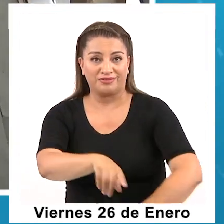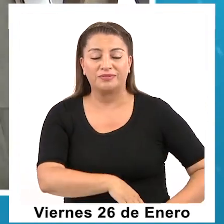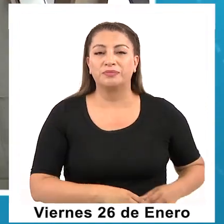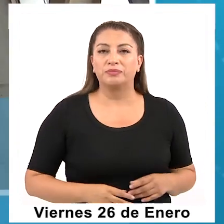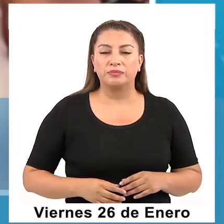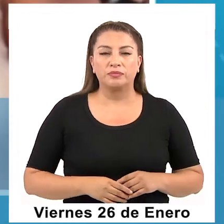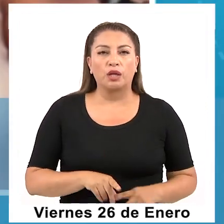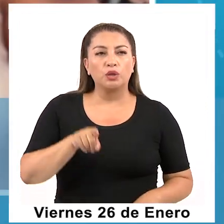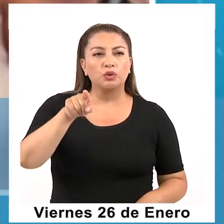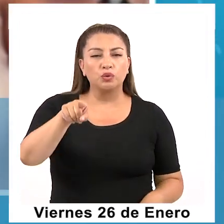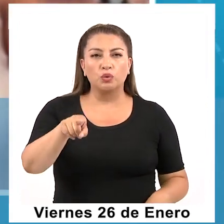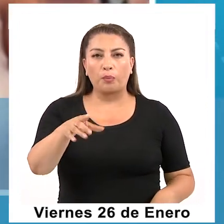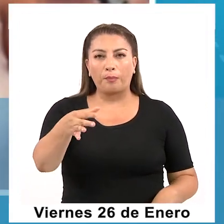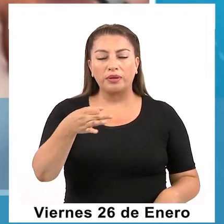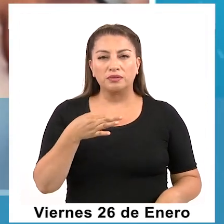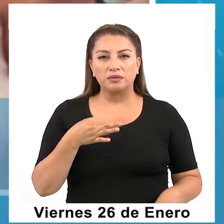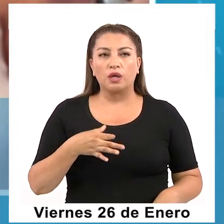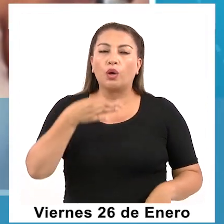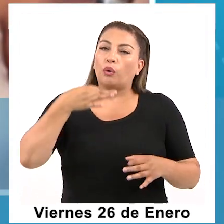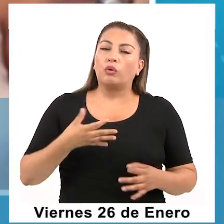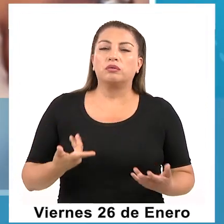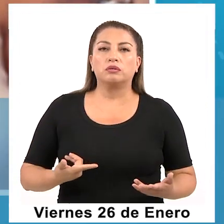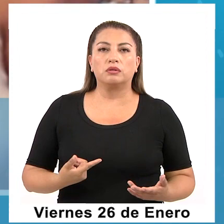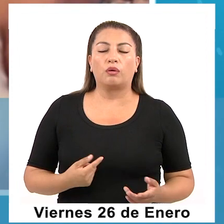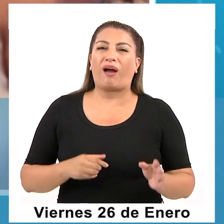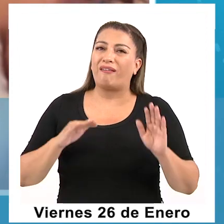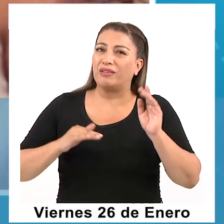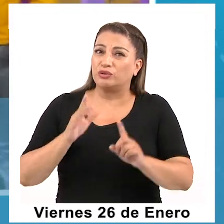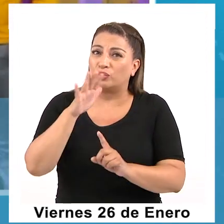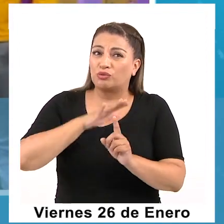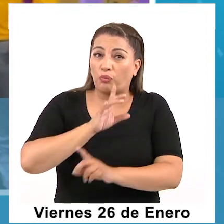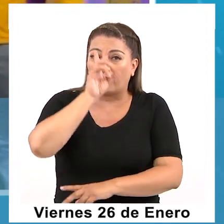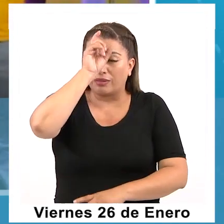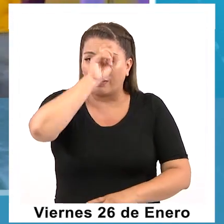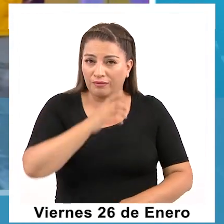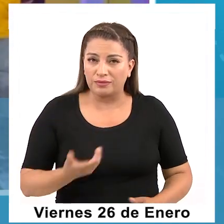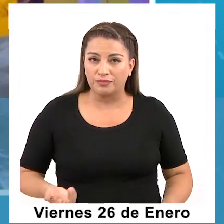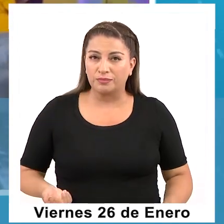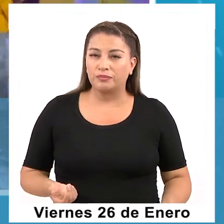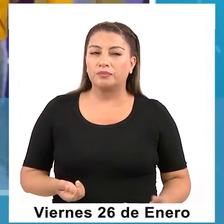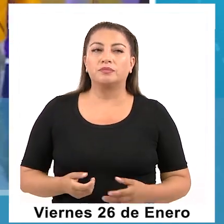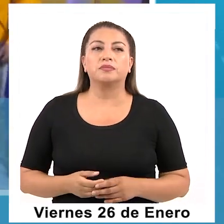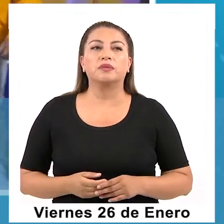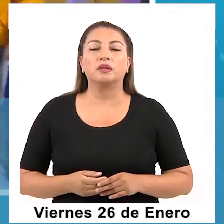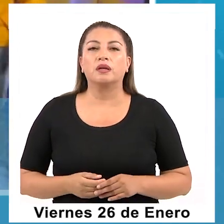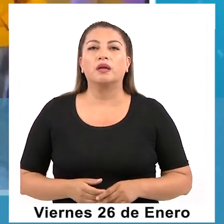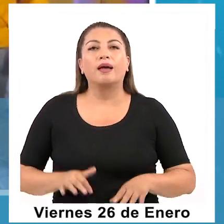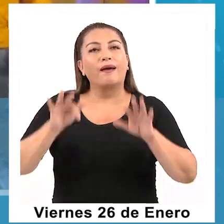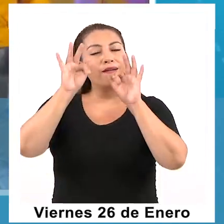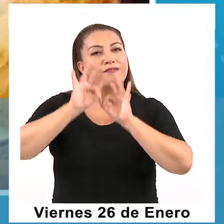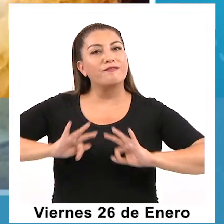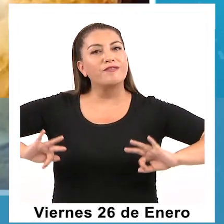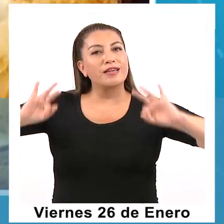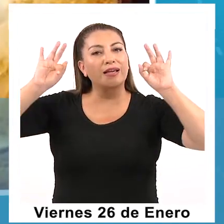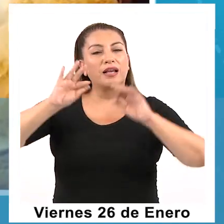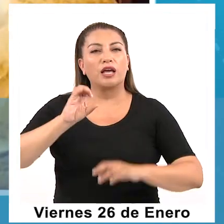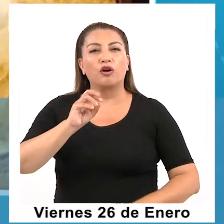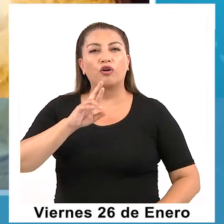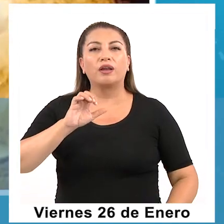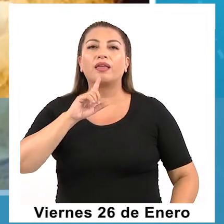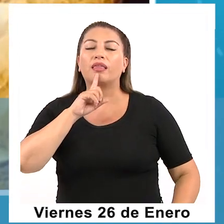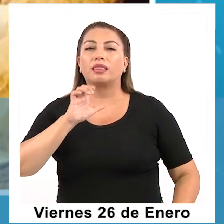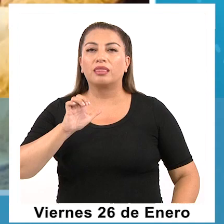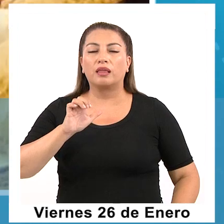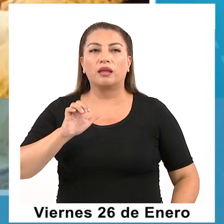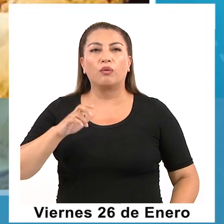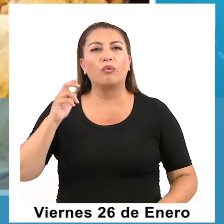ahora tú estás justamente diciéndome esto, es súper complejo. Está la en la Fiscalía Oriente justamente con esto de los